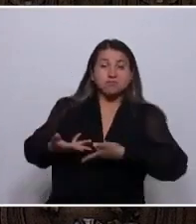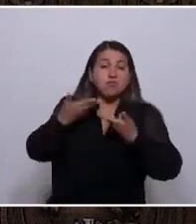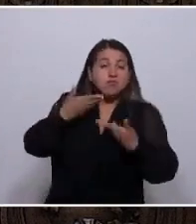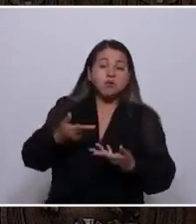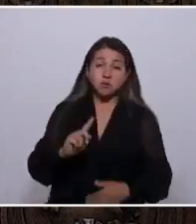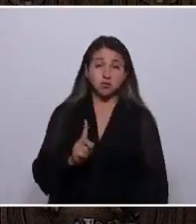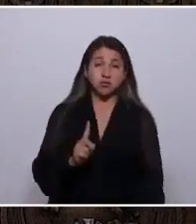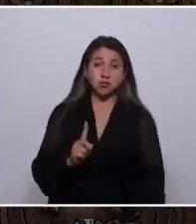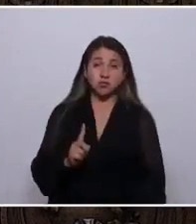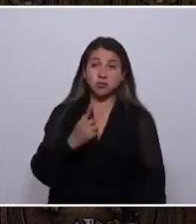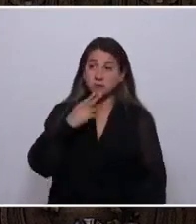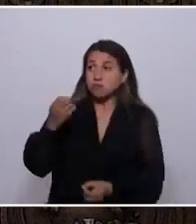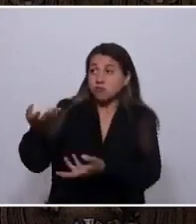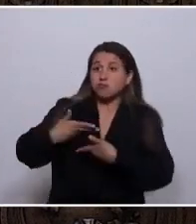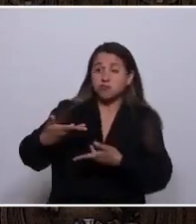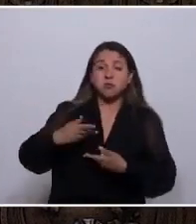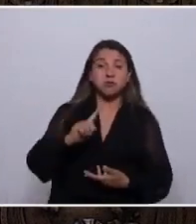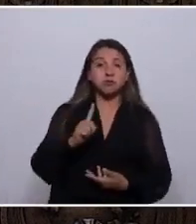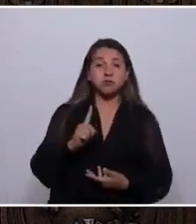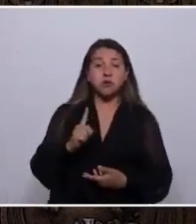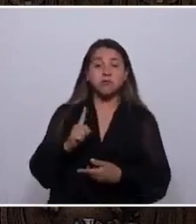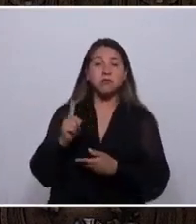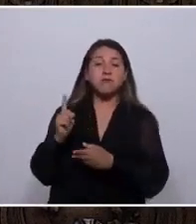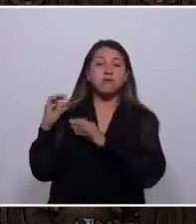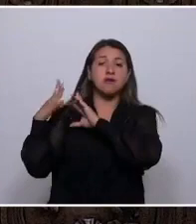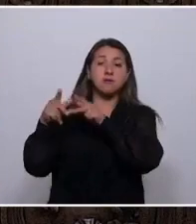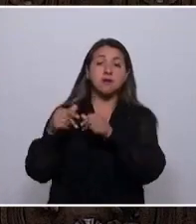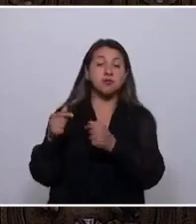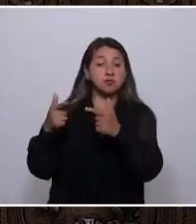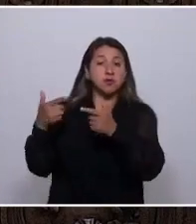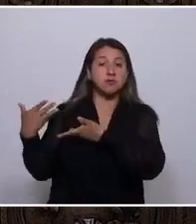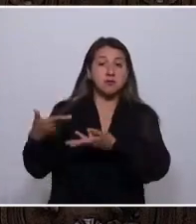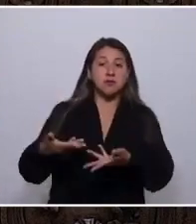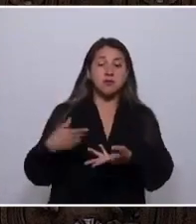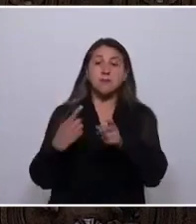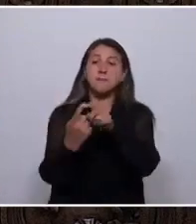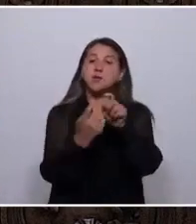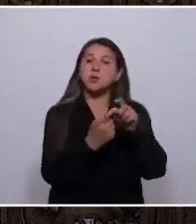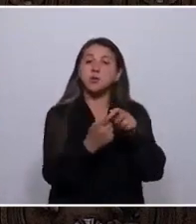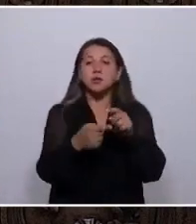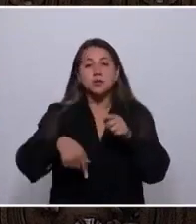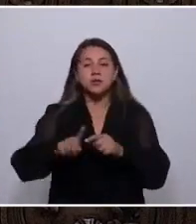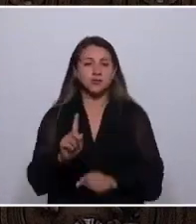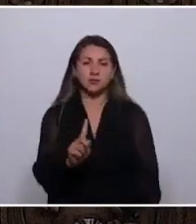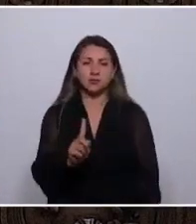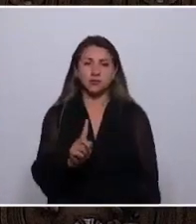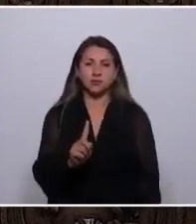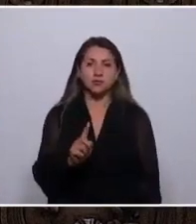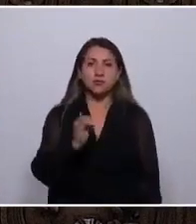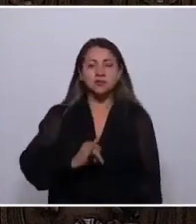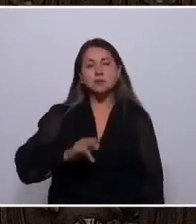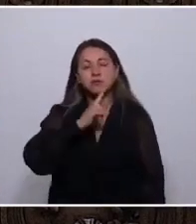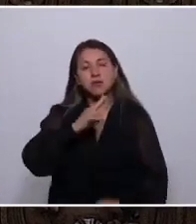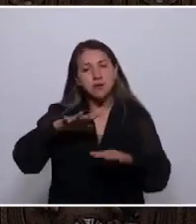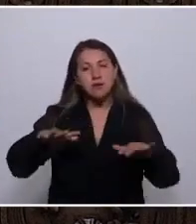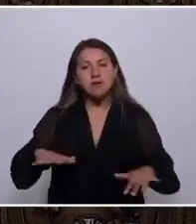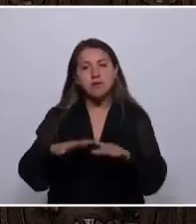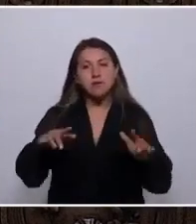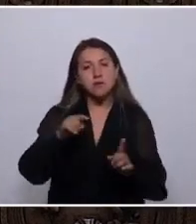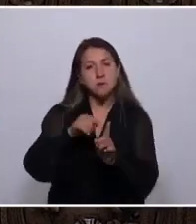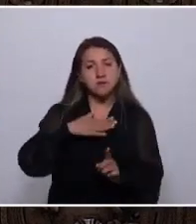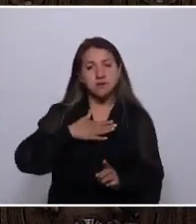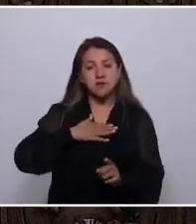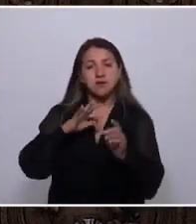en esta vida. No vengo de una familia privilegiada, ni tengo pitutos. Cada logro ha sido resultado del esfuerzo personal y